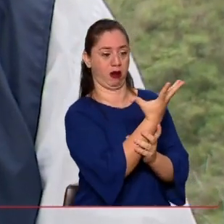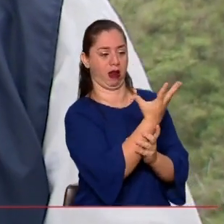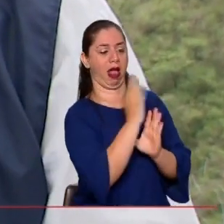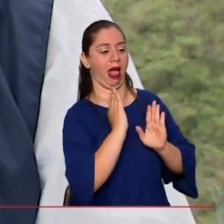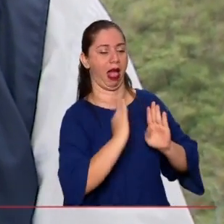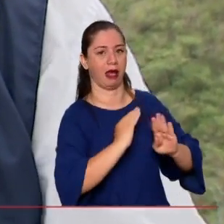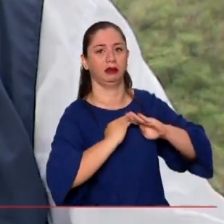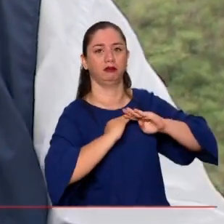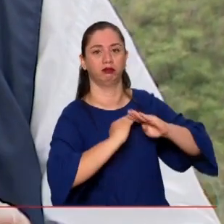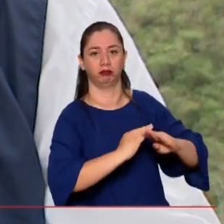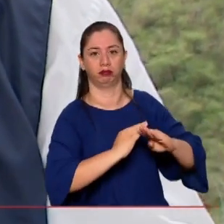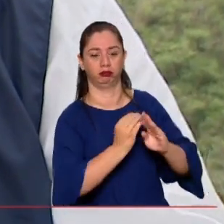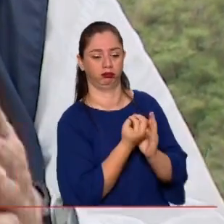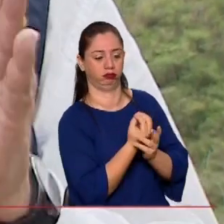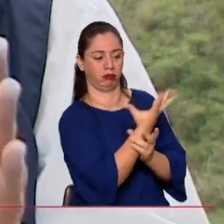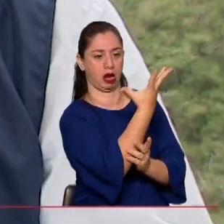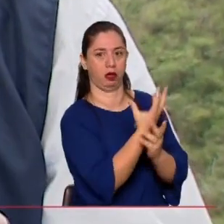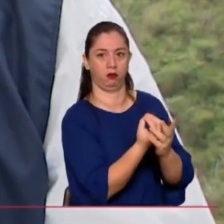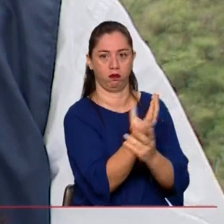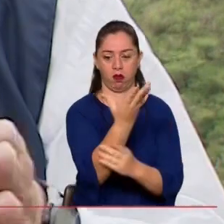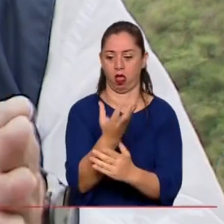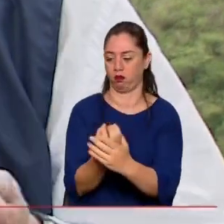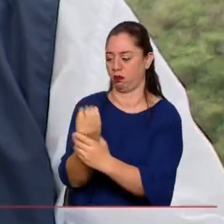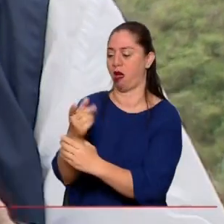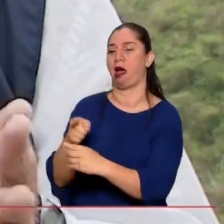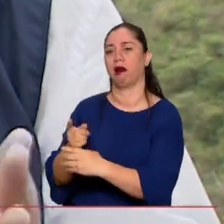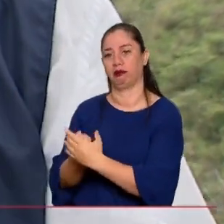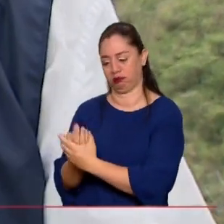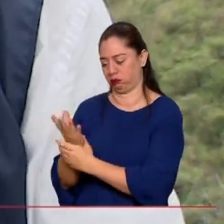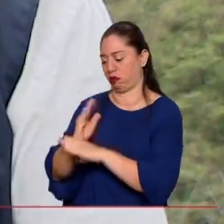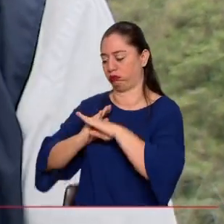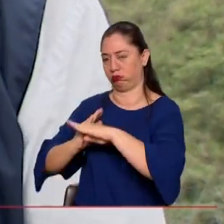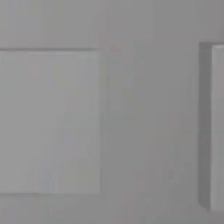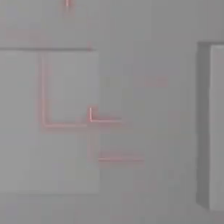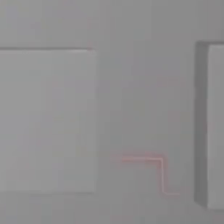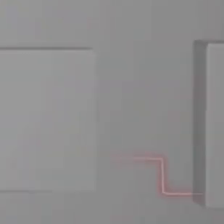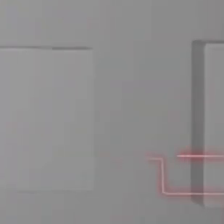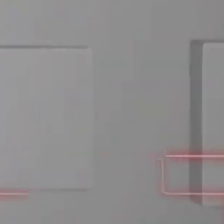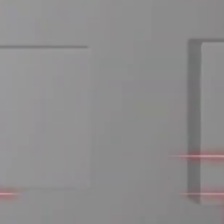ahí llega el fuego. Es decir, estas barreras cortan cualquier tipo de fuego en un incendio forestal.